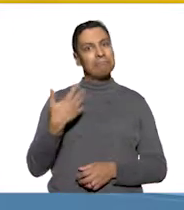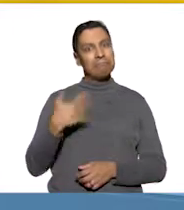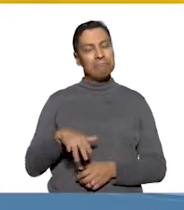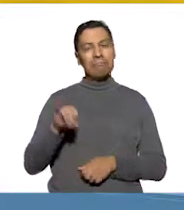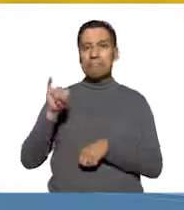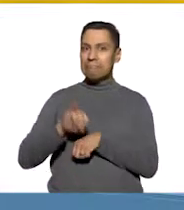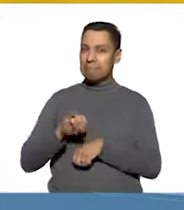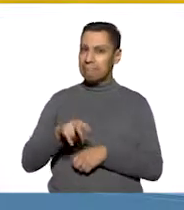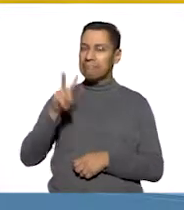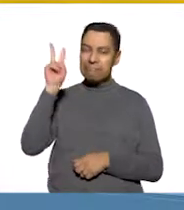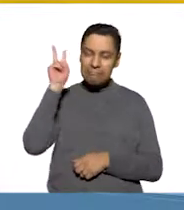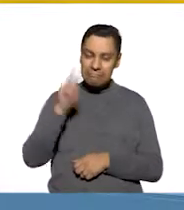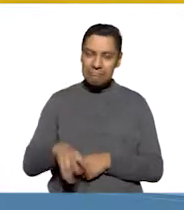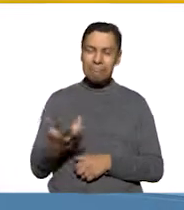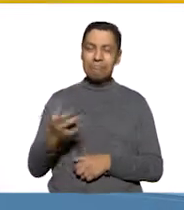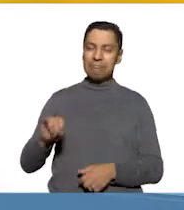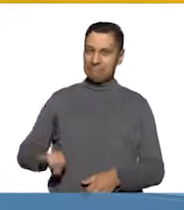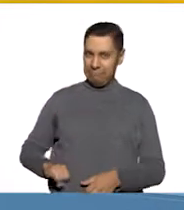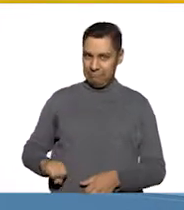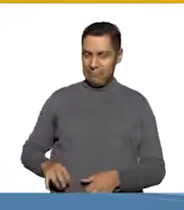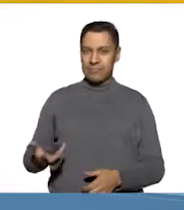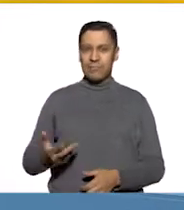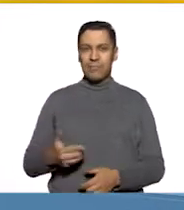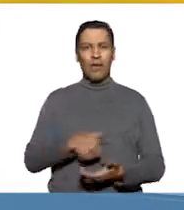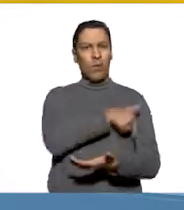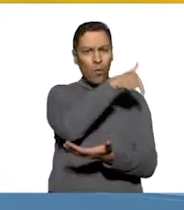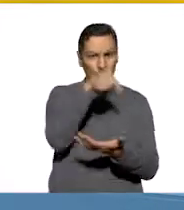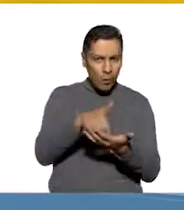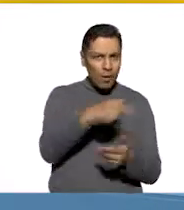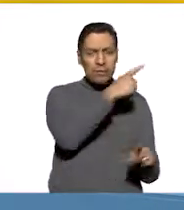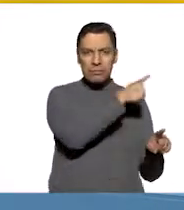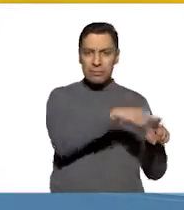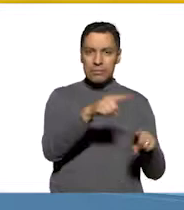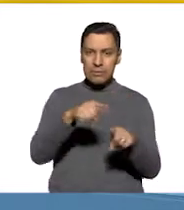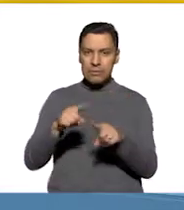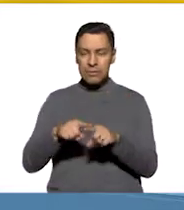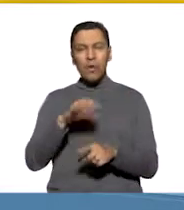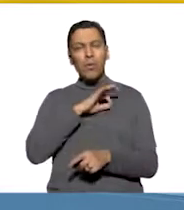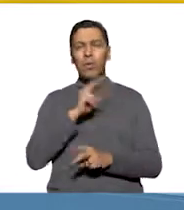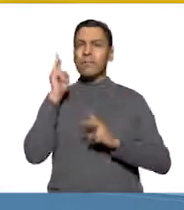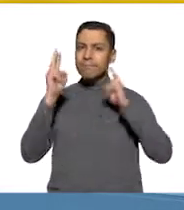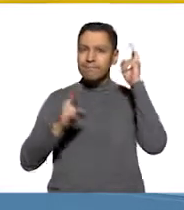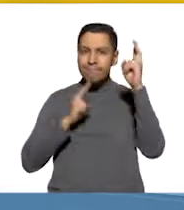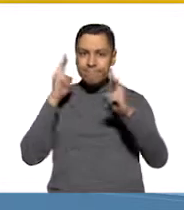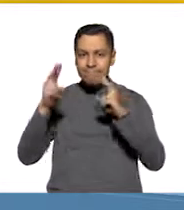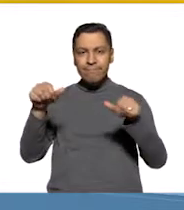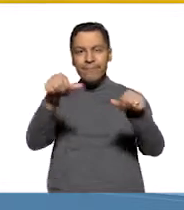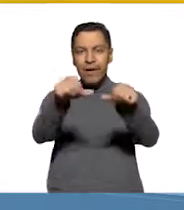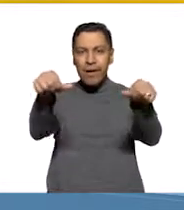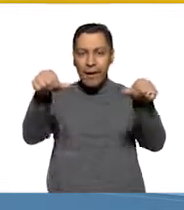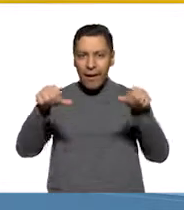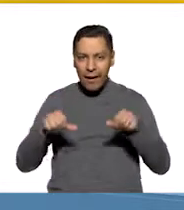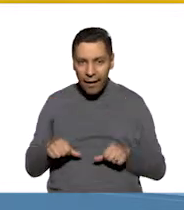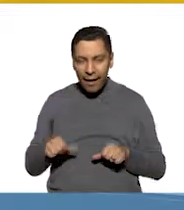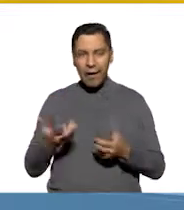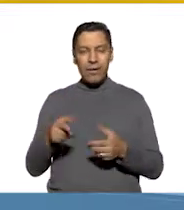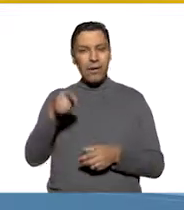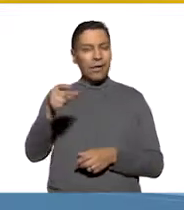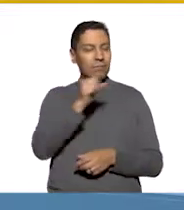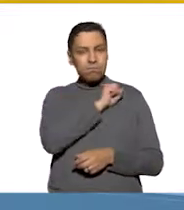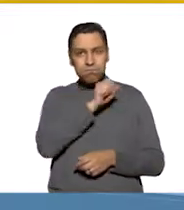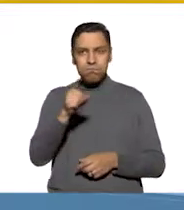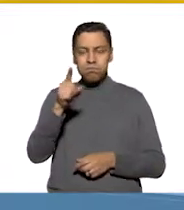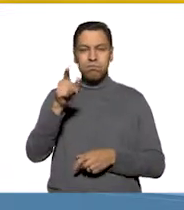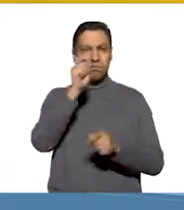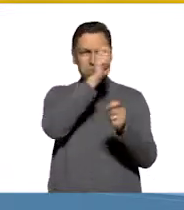interesante, maestra. Aprovechemos que en muchos lugares aún tenemos la oportunidad de visitar zonas arqueológicas o museos para conocer más